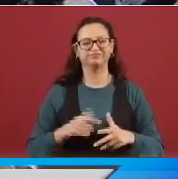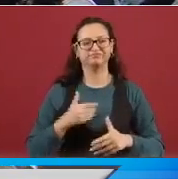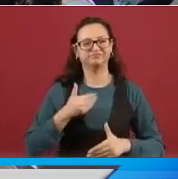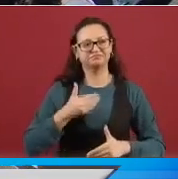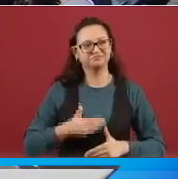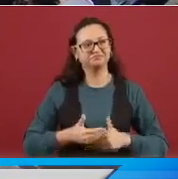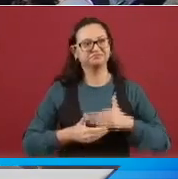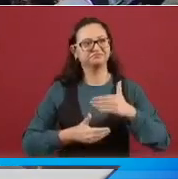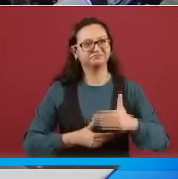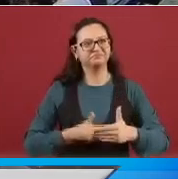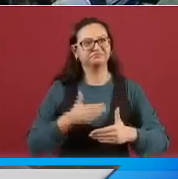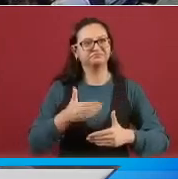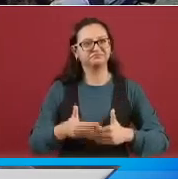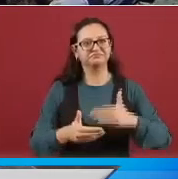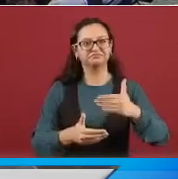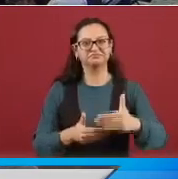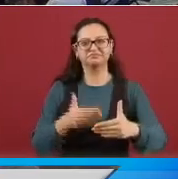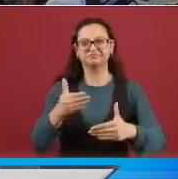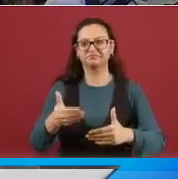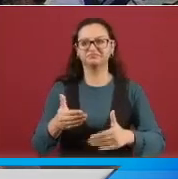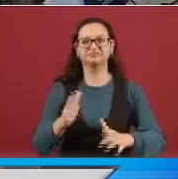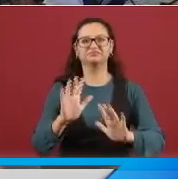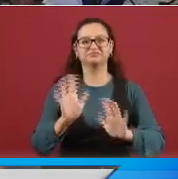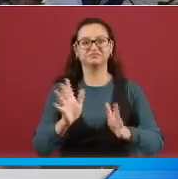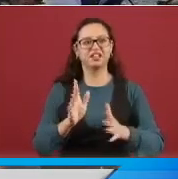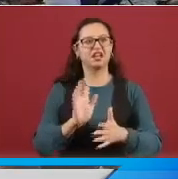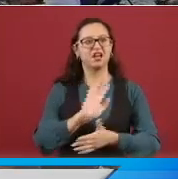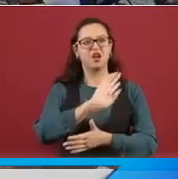bajando los programas,